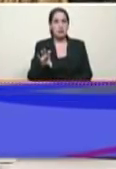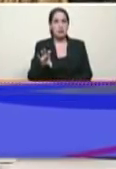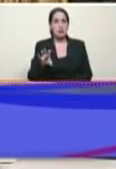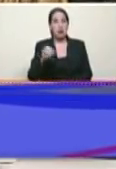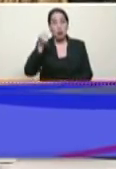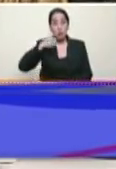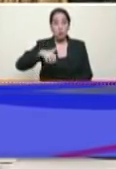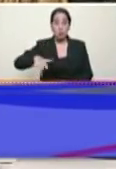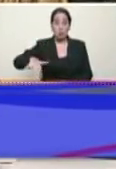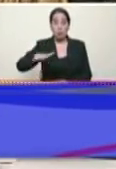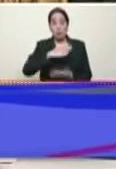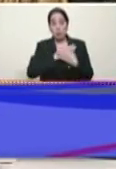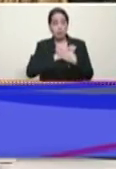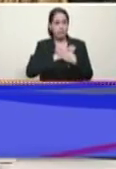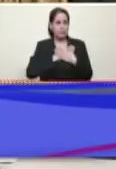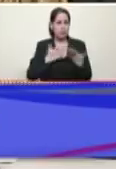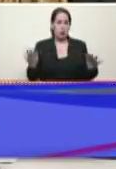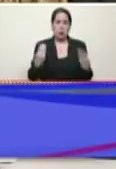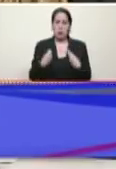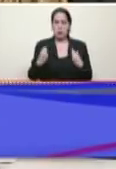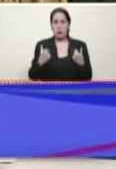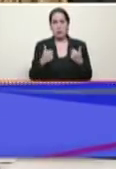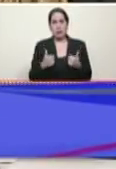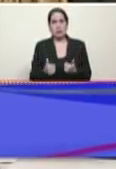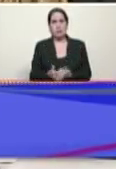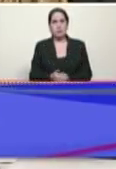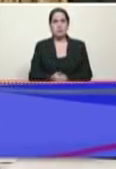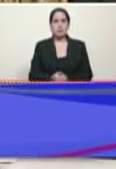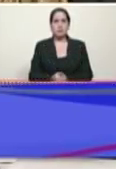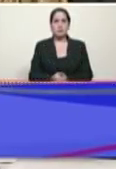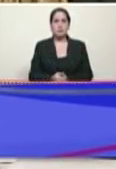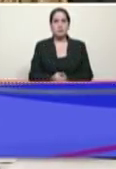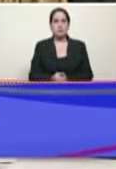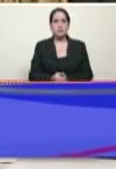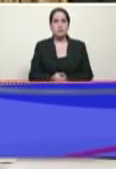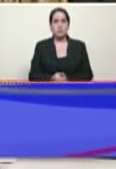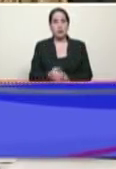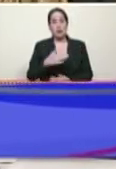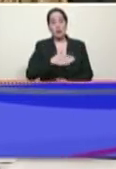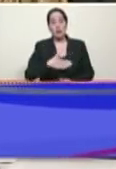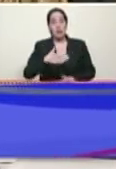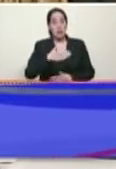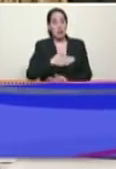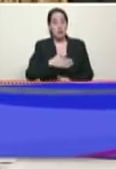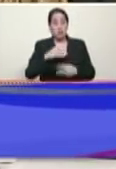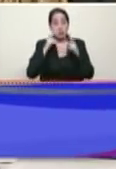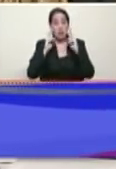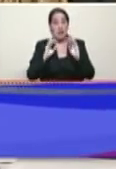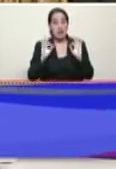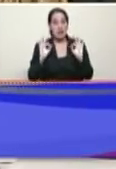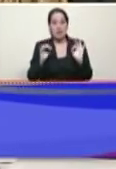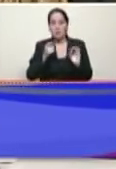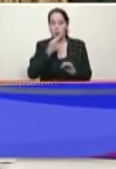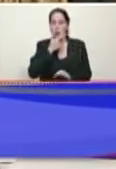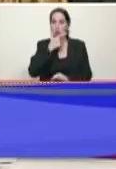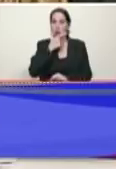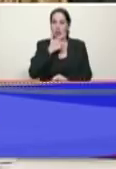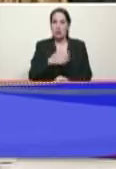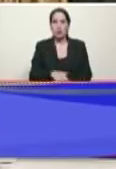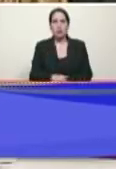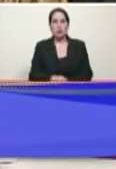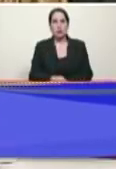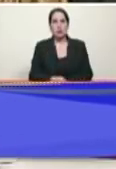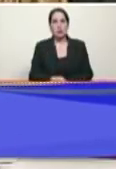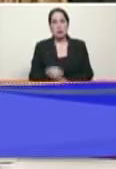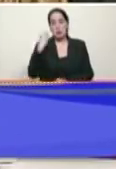pueblo disfrute el vivir viviendo. Disfrute el vivir viviendo, limpia, bella. Yo creo que hemos